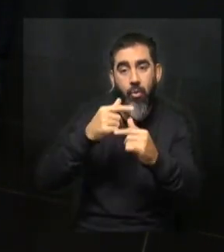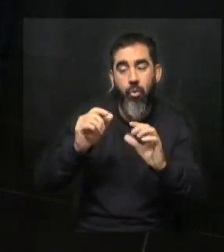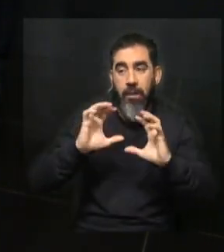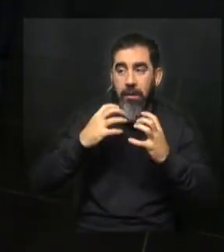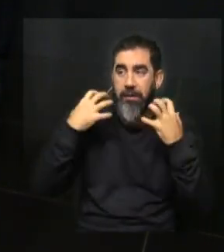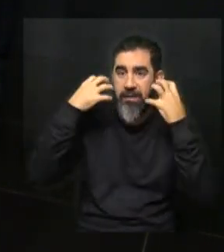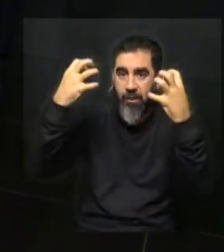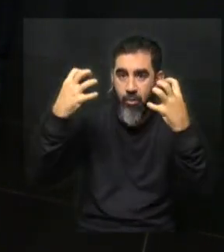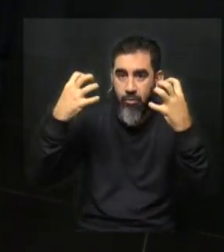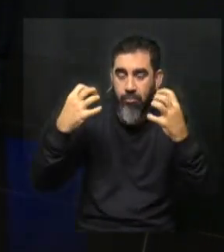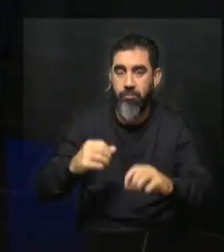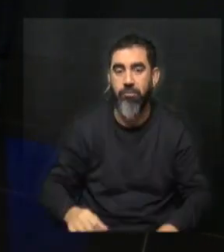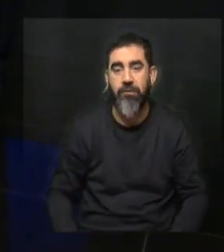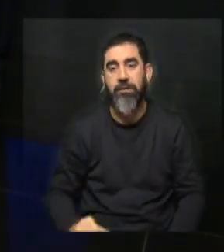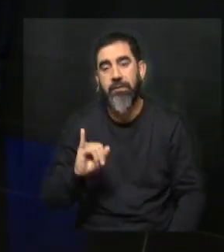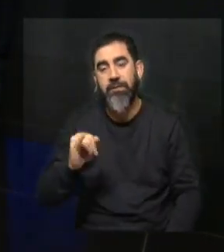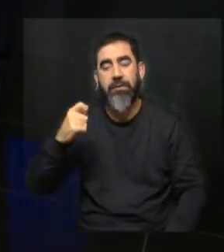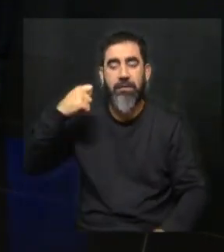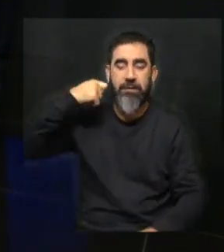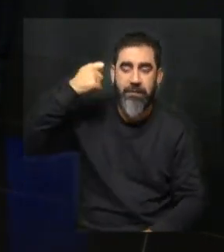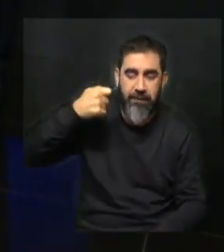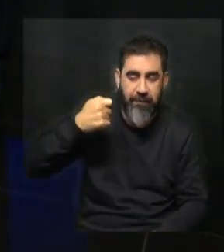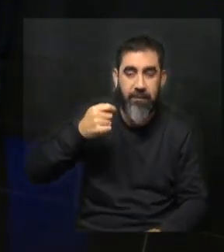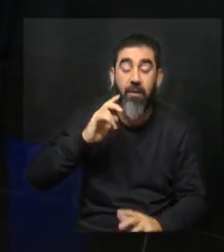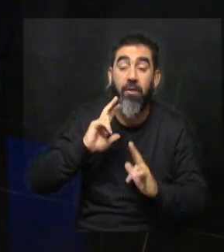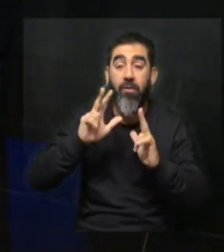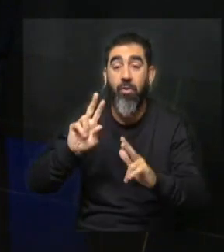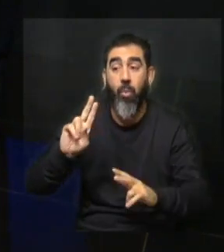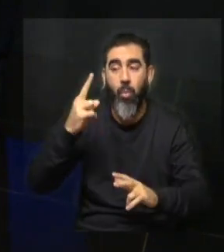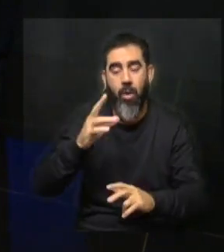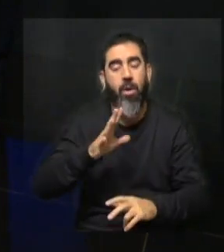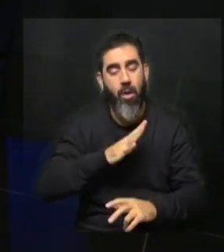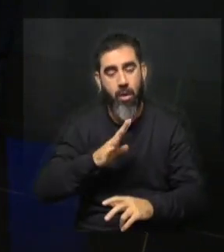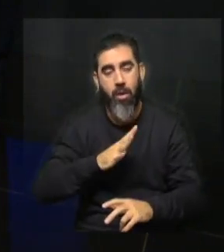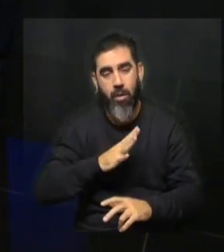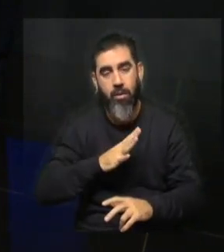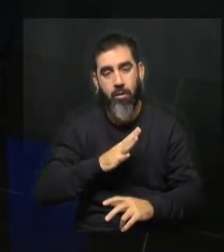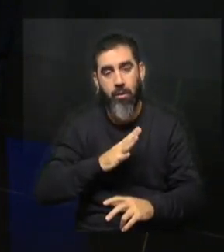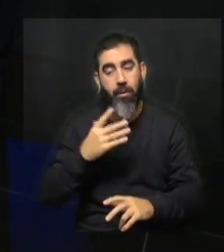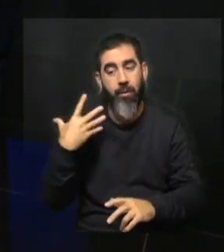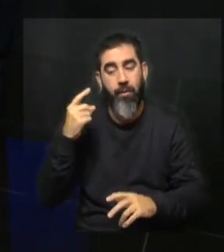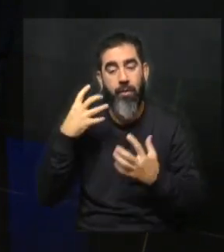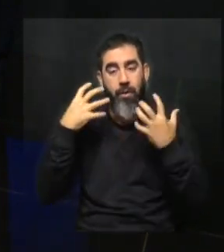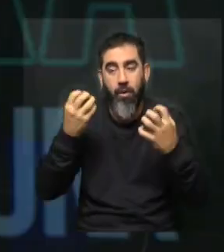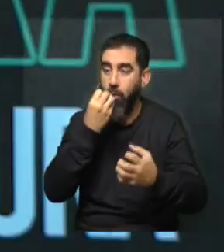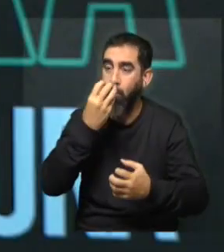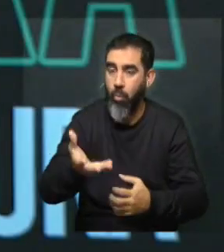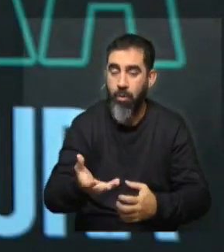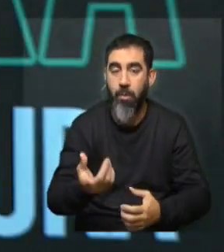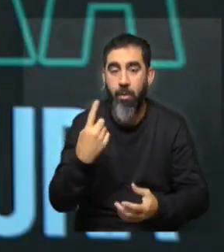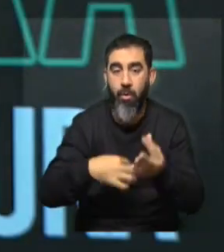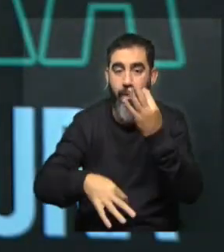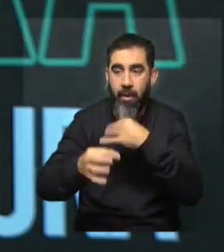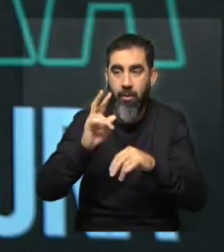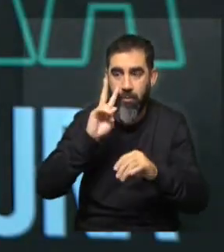de terror es poco común si hay mucha cinematografía caetano destaca que Uruguay tiene este una línea de directores de terror que es muy buena pero en el